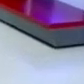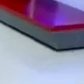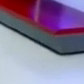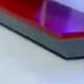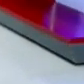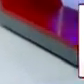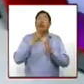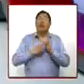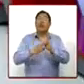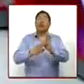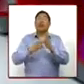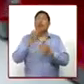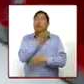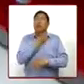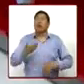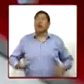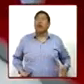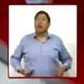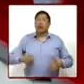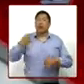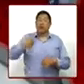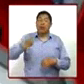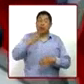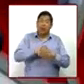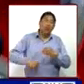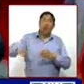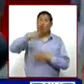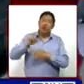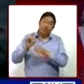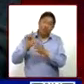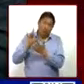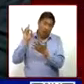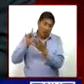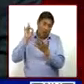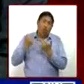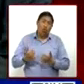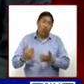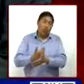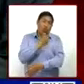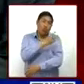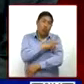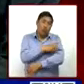Hay nueva representación presidencial en el Tribunal Supremo Electoral. Hoy fue posesionado el nuevo vocal.